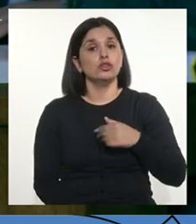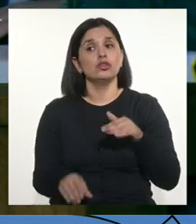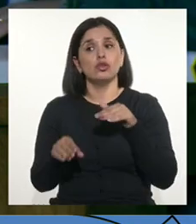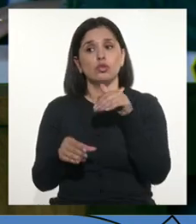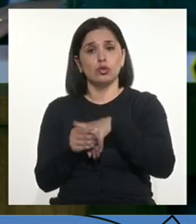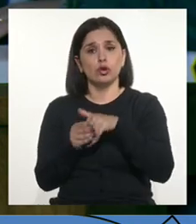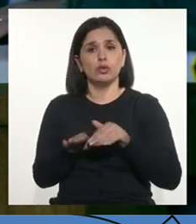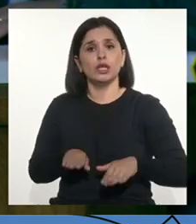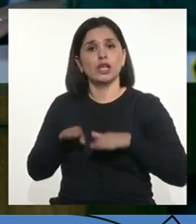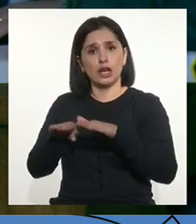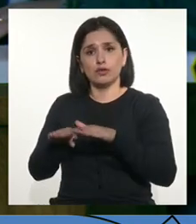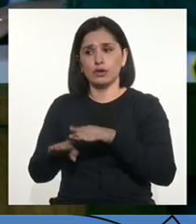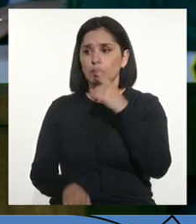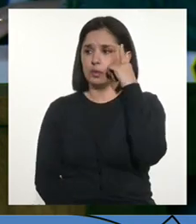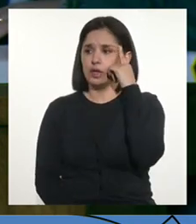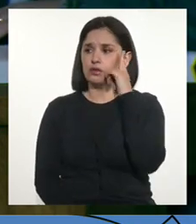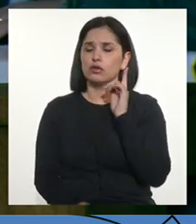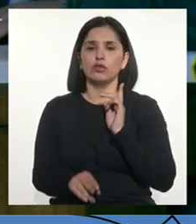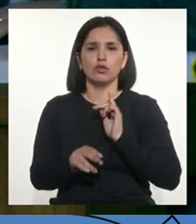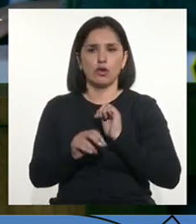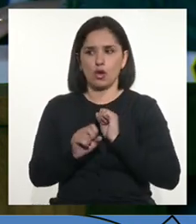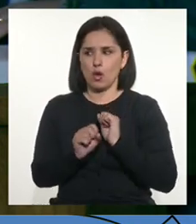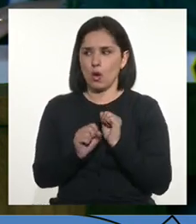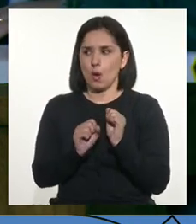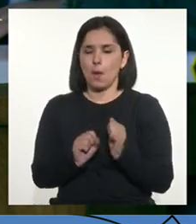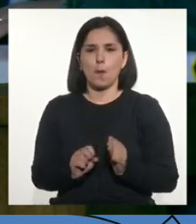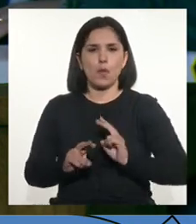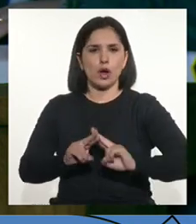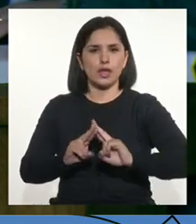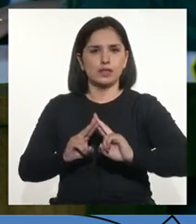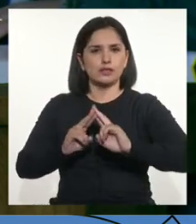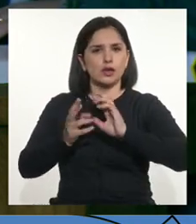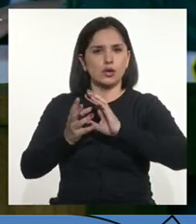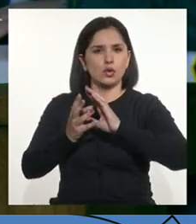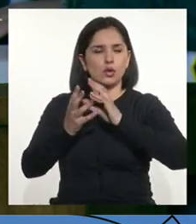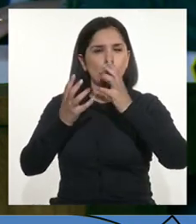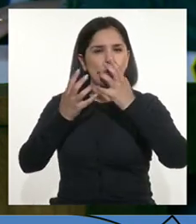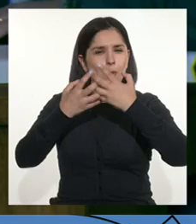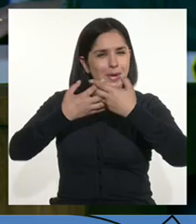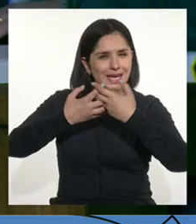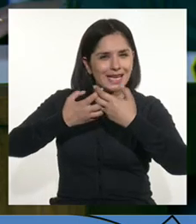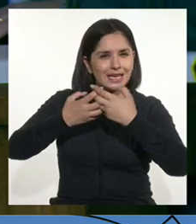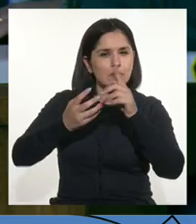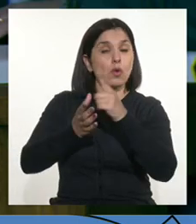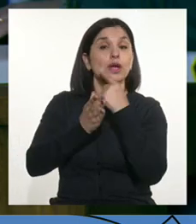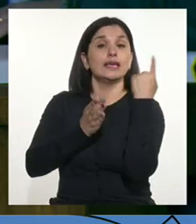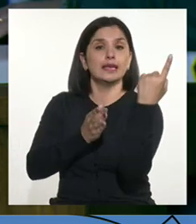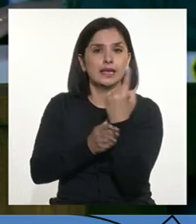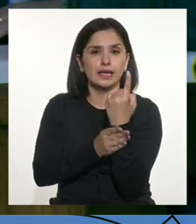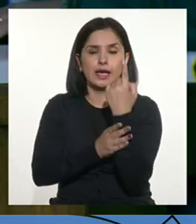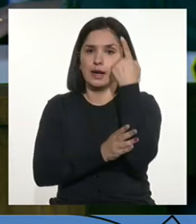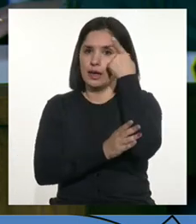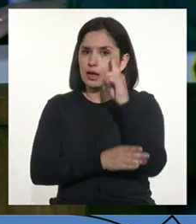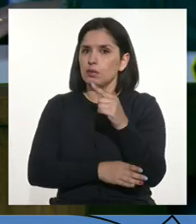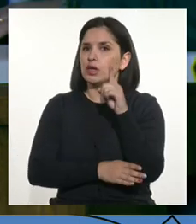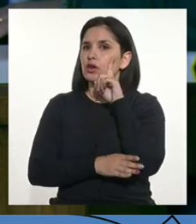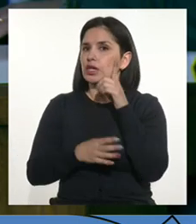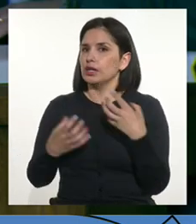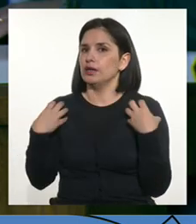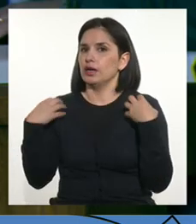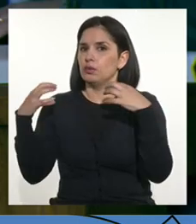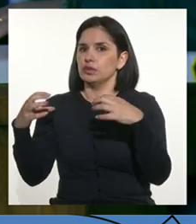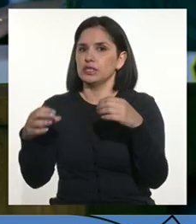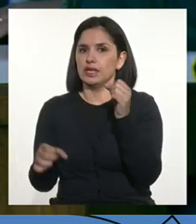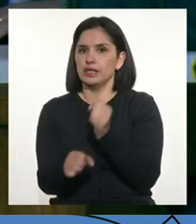porque me parece que respuesta el sur el mecanismo en esta materia en general pero creo que quien debiera hacer este trabajo es el congreso